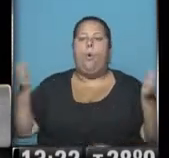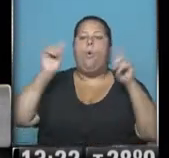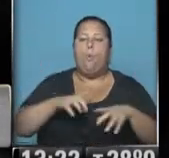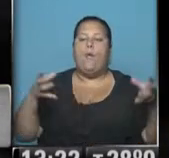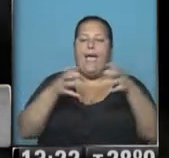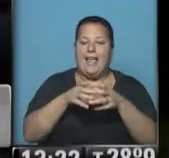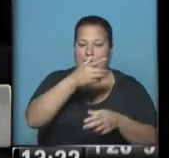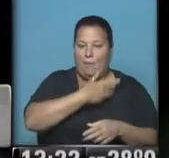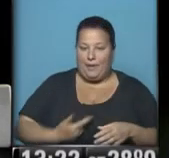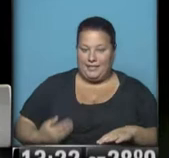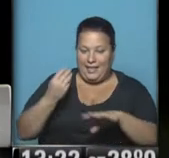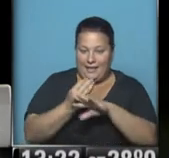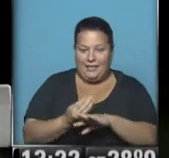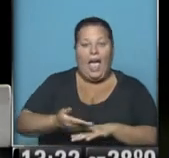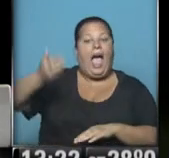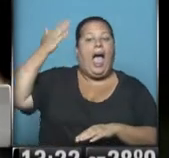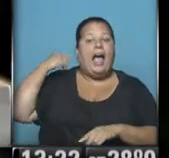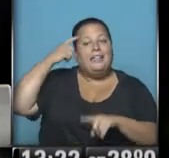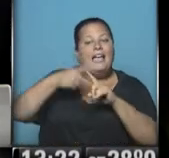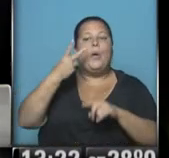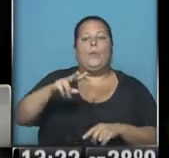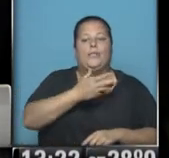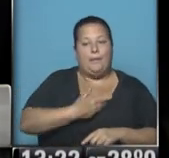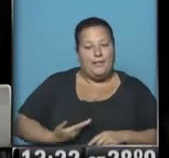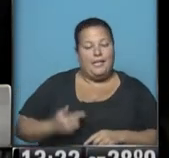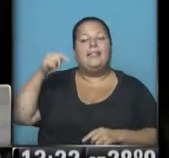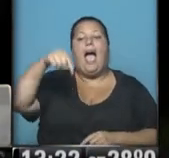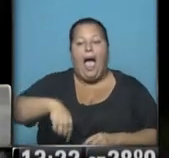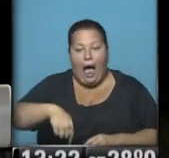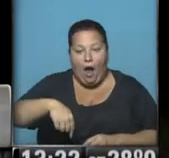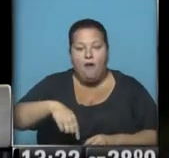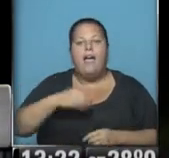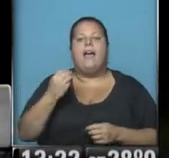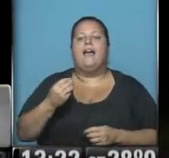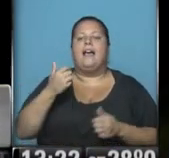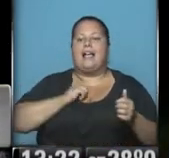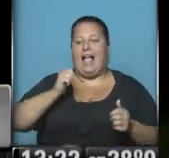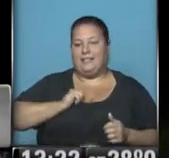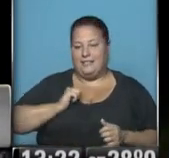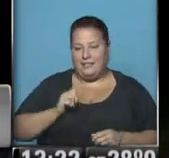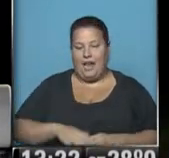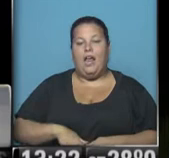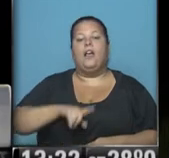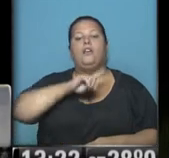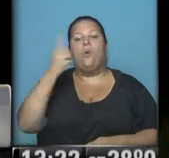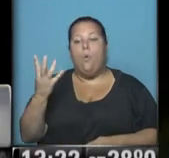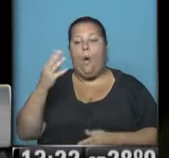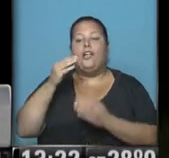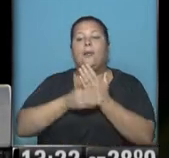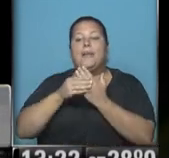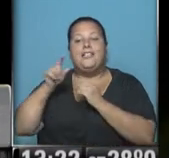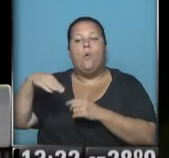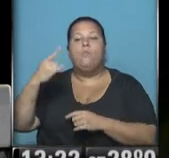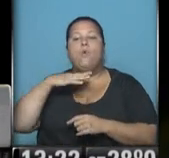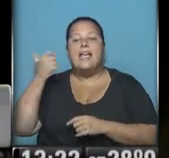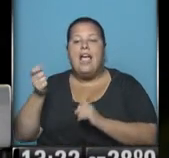del equipo del mandatario electo en anterior gestión fue el vicepresidente y ahora será el canciller en tanto cuatro ministros de pepe